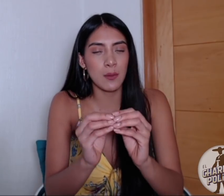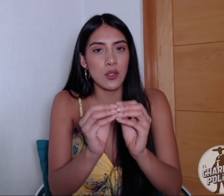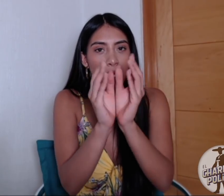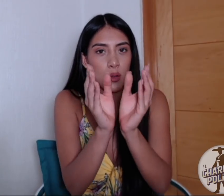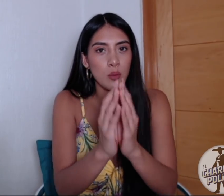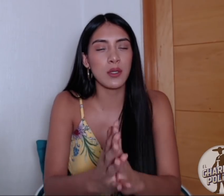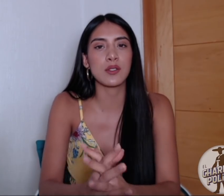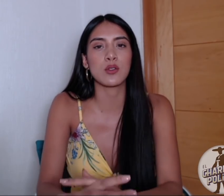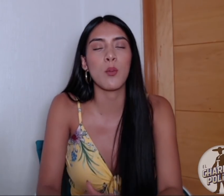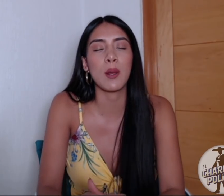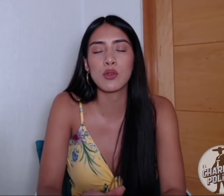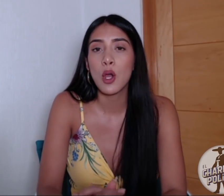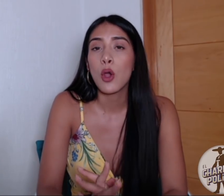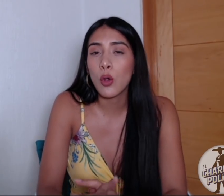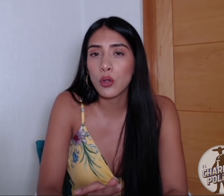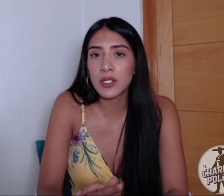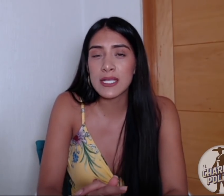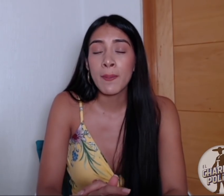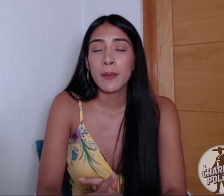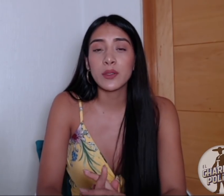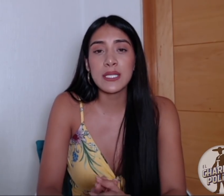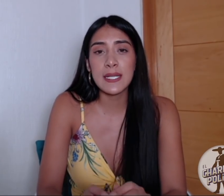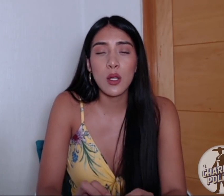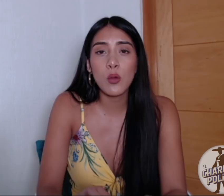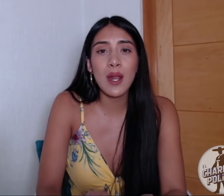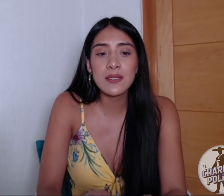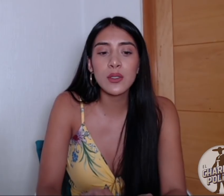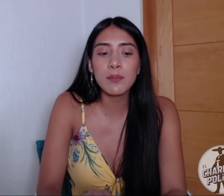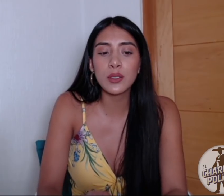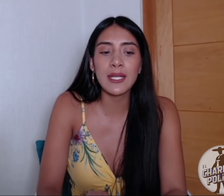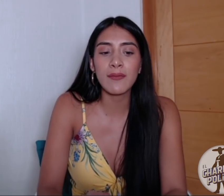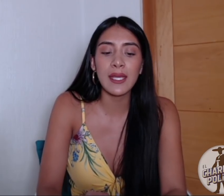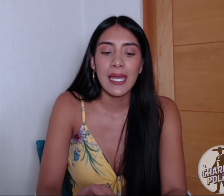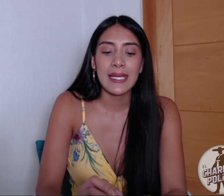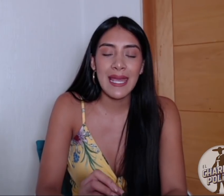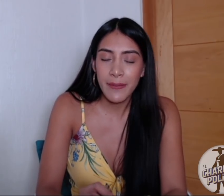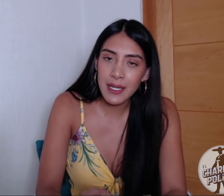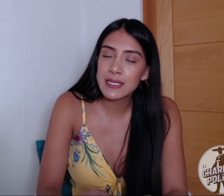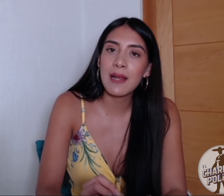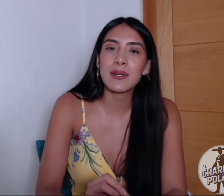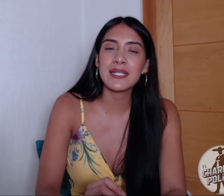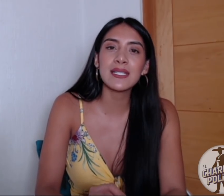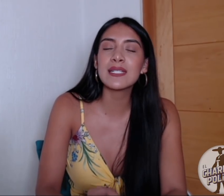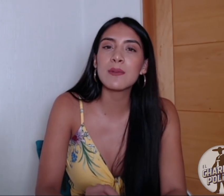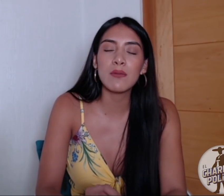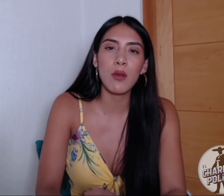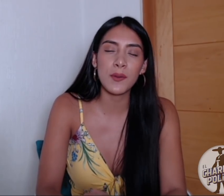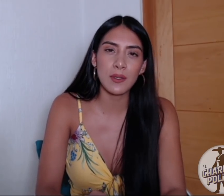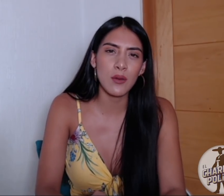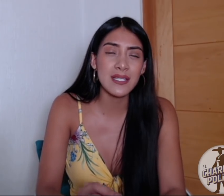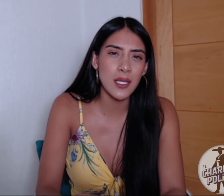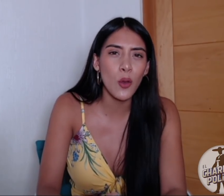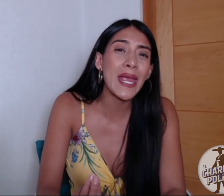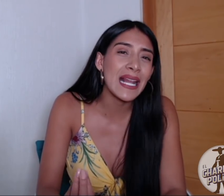en términos económicos, si nos comparamos con otras potencias, lo cual es muy importante. Y además, el presidente Andrés Manuel